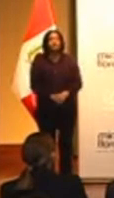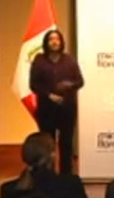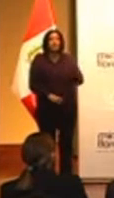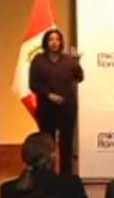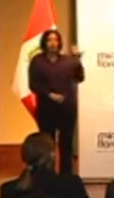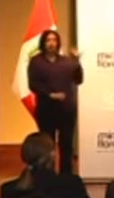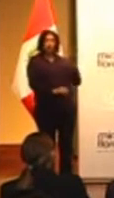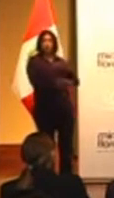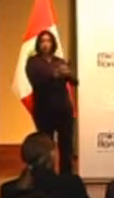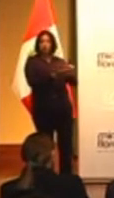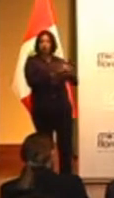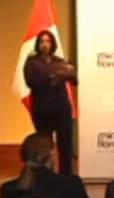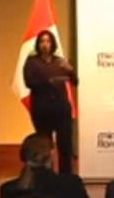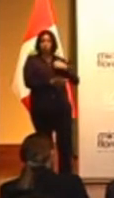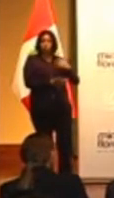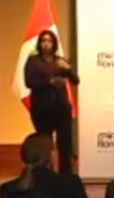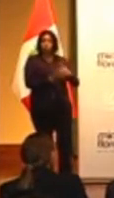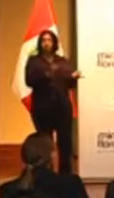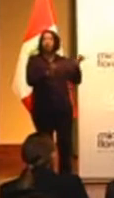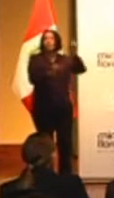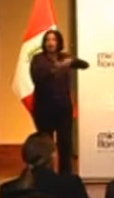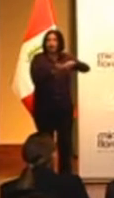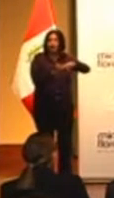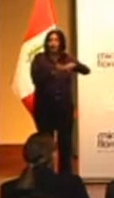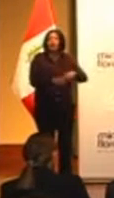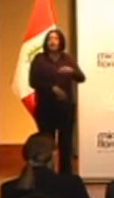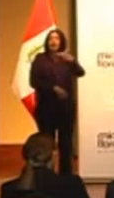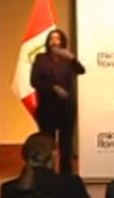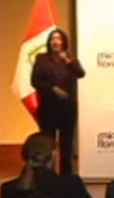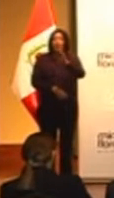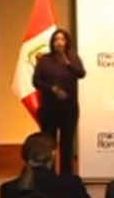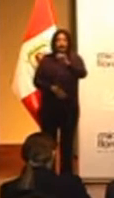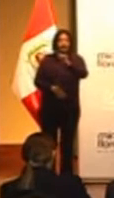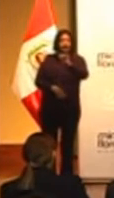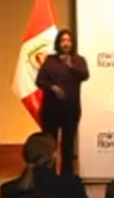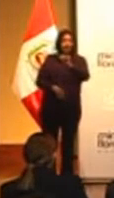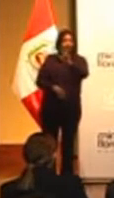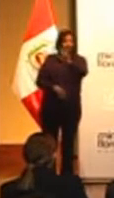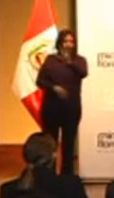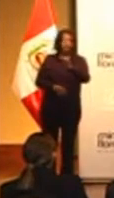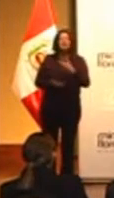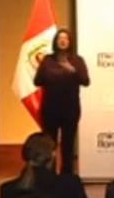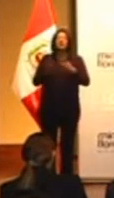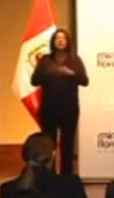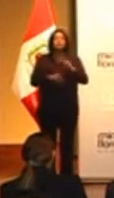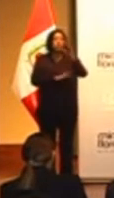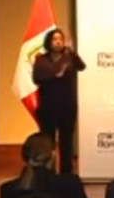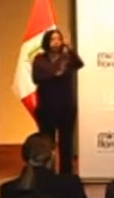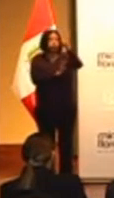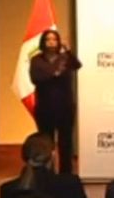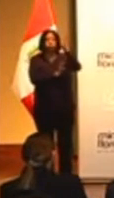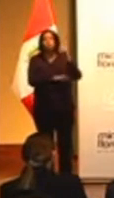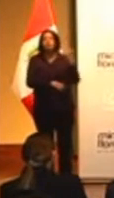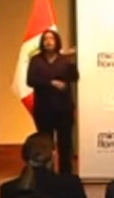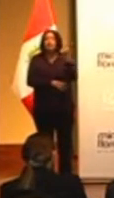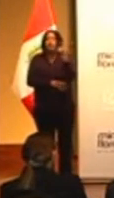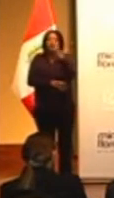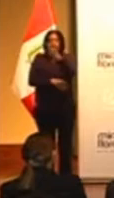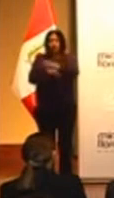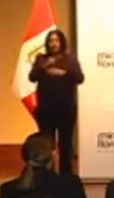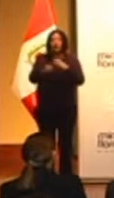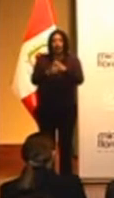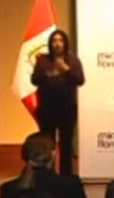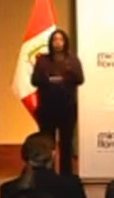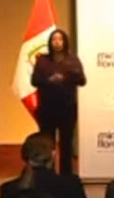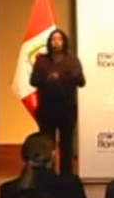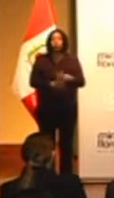Hace unos meses atrás yo tuve la suerte de participar en Hábitat 3, que es una convención que se hace cada 20 años,